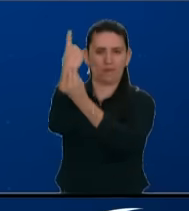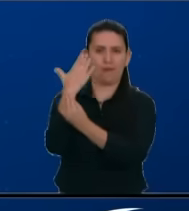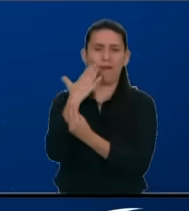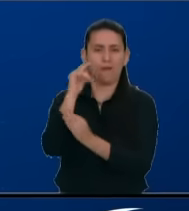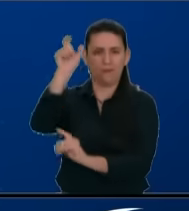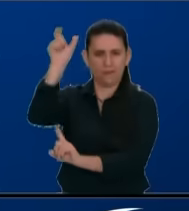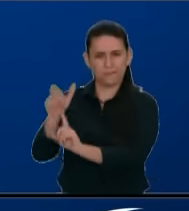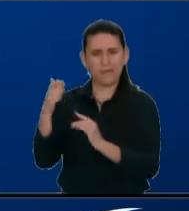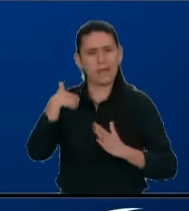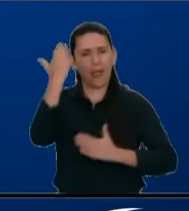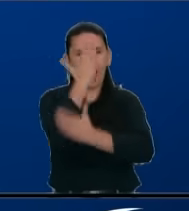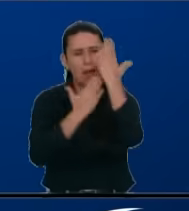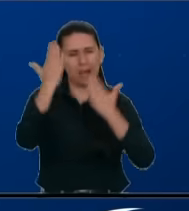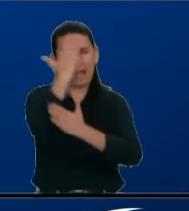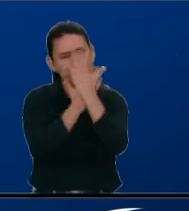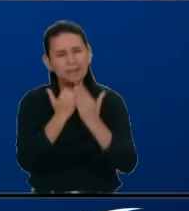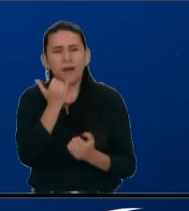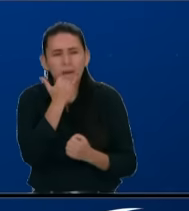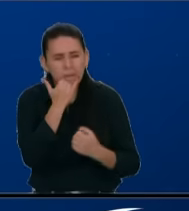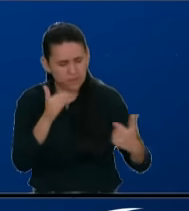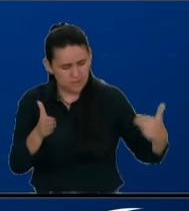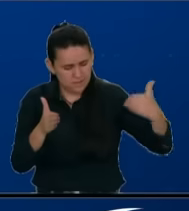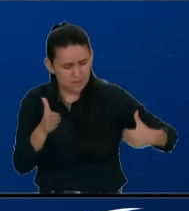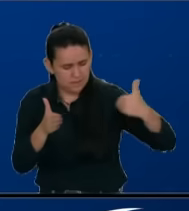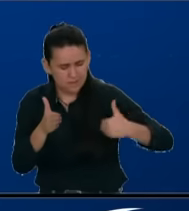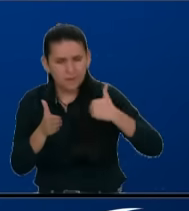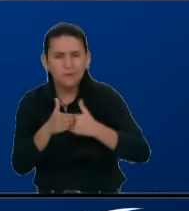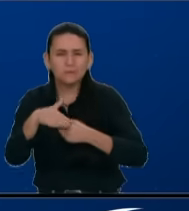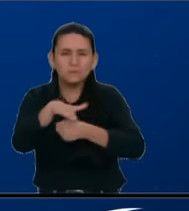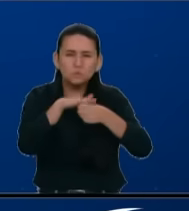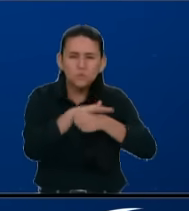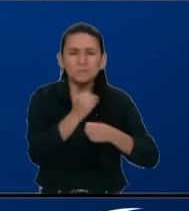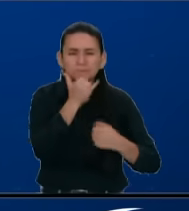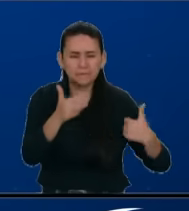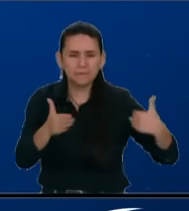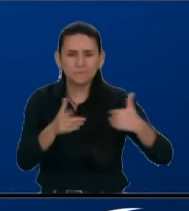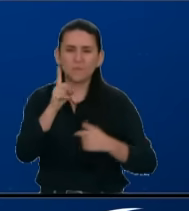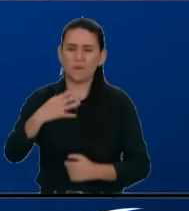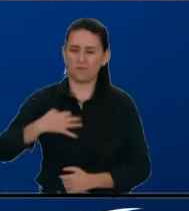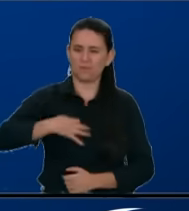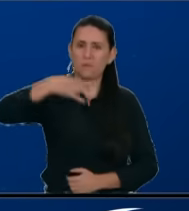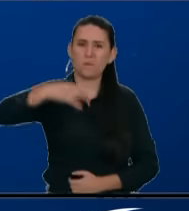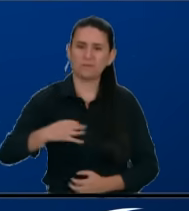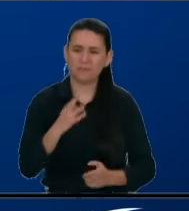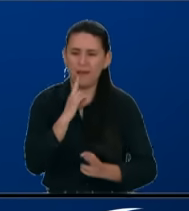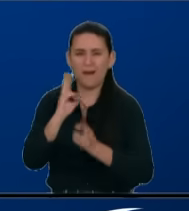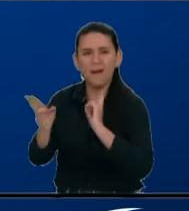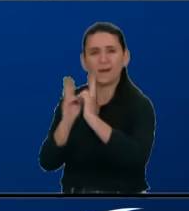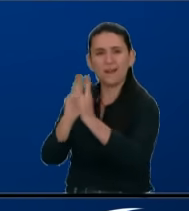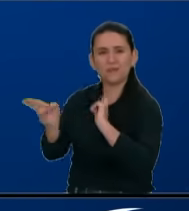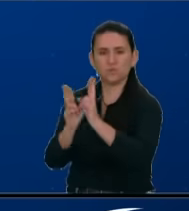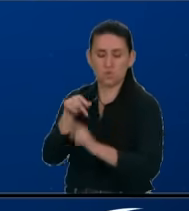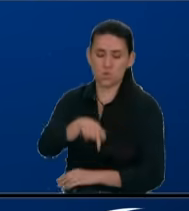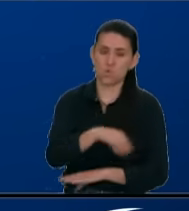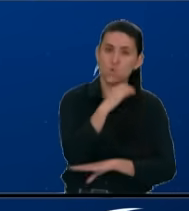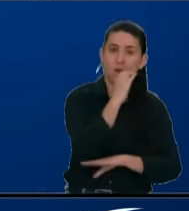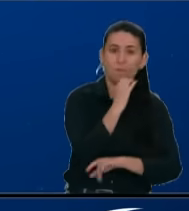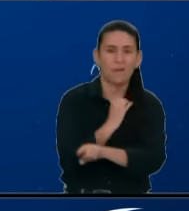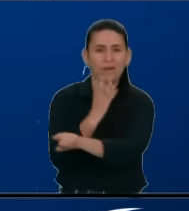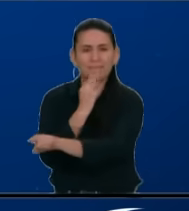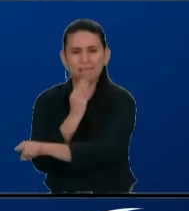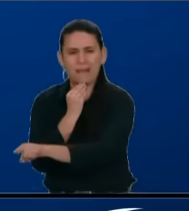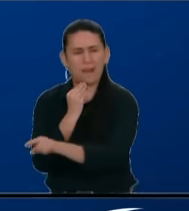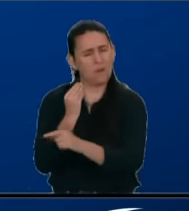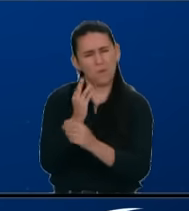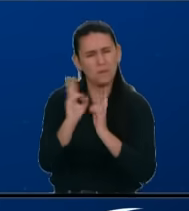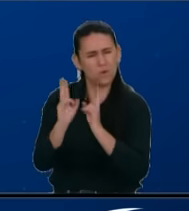para analizar todo lo que ha ocurrido en los últimos acontecimientos relacionados con la diplomacia y específicamente las relaciones entre Colombia e Israel. Profesora,